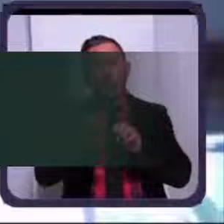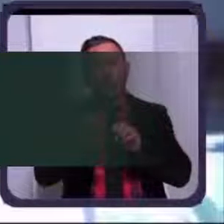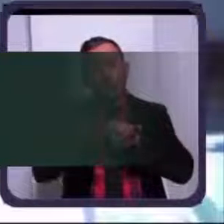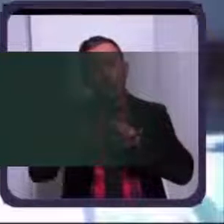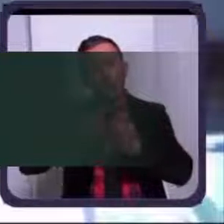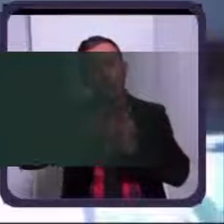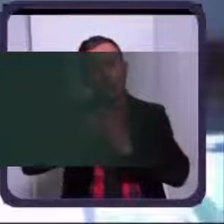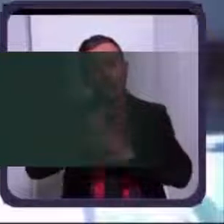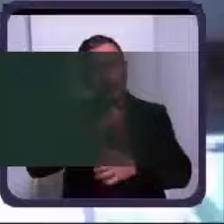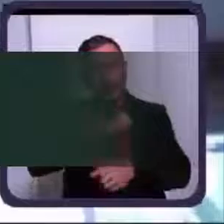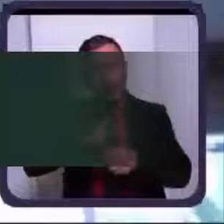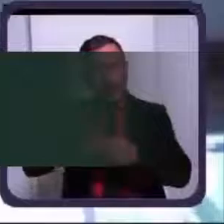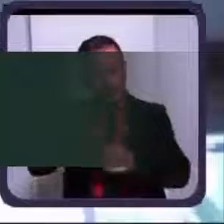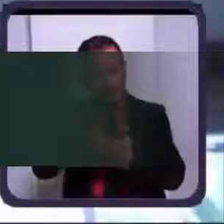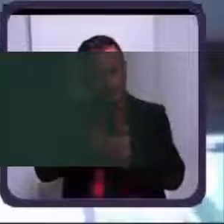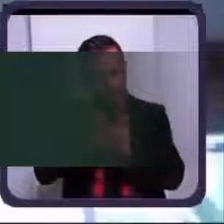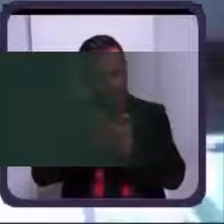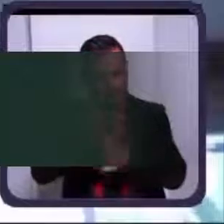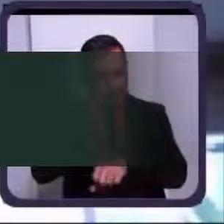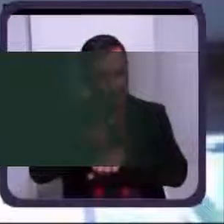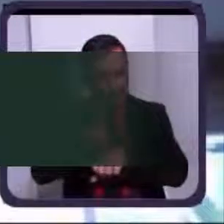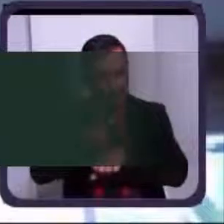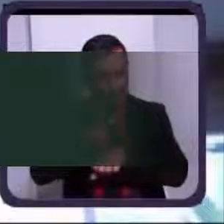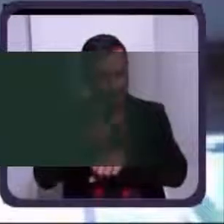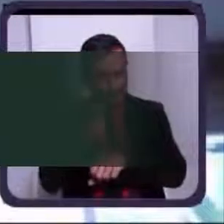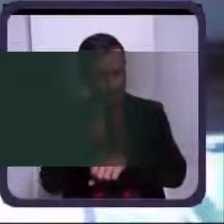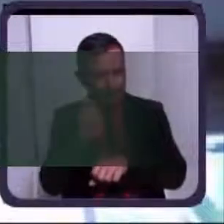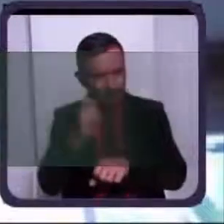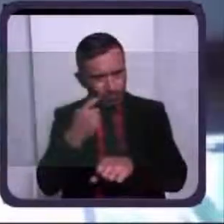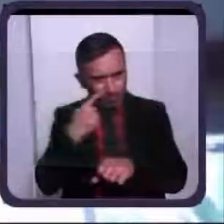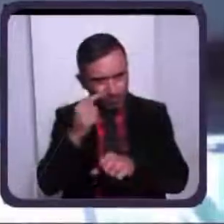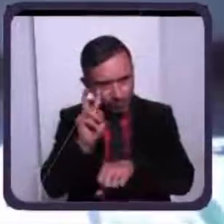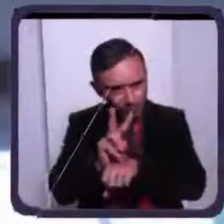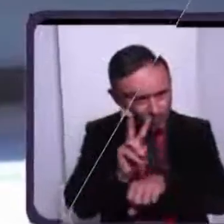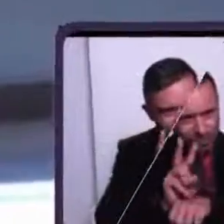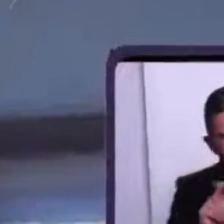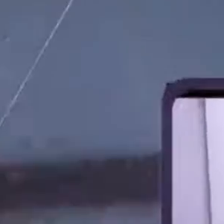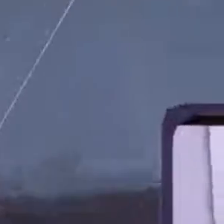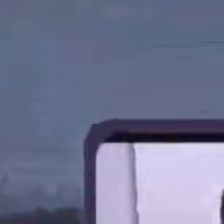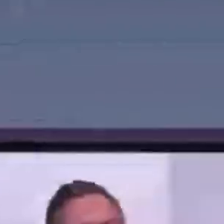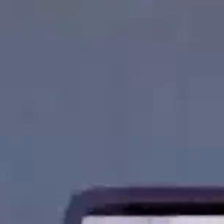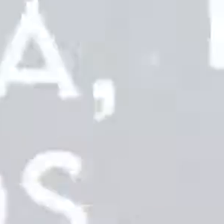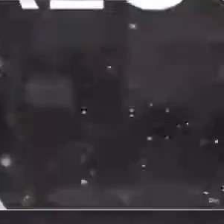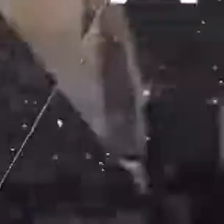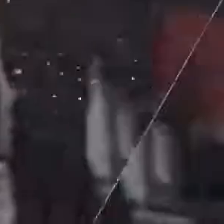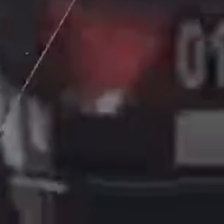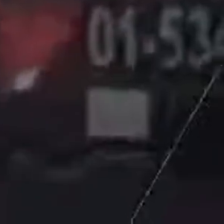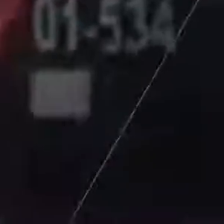presupuesto participativo, la educación cívica y la construcción de ciudadanía, entre otros.